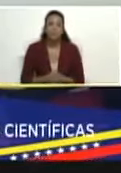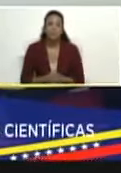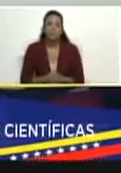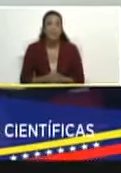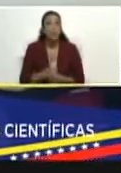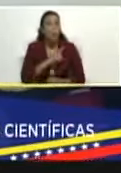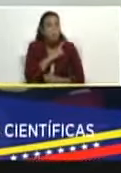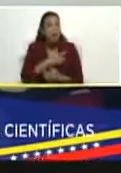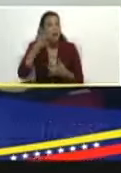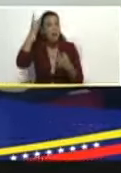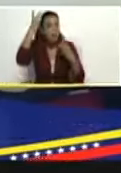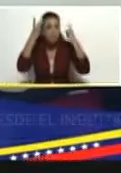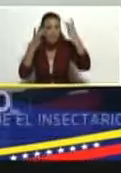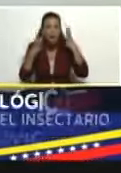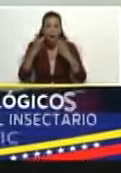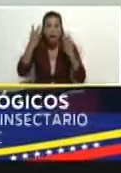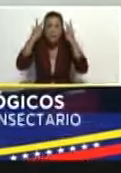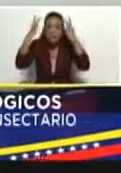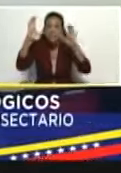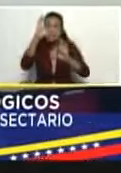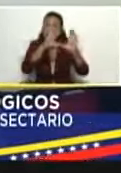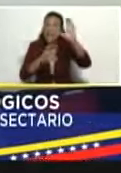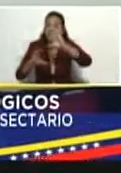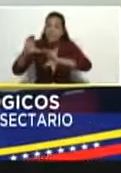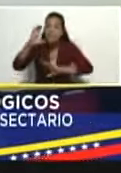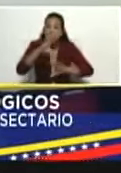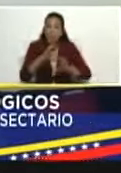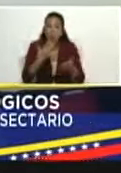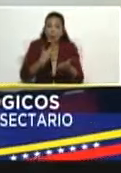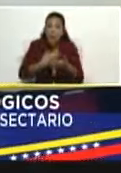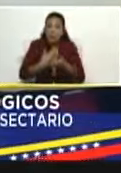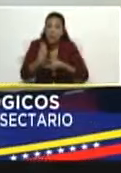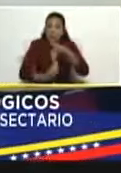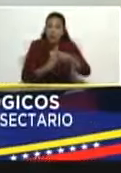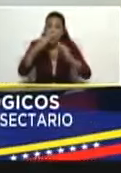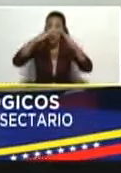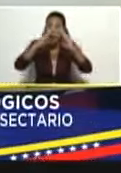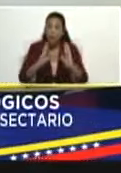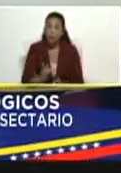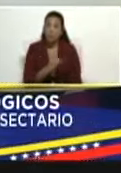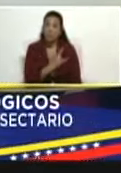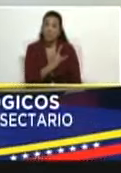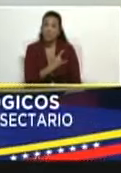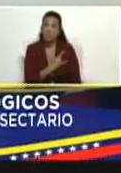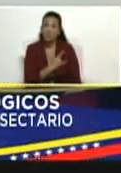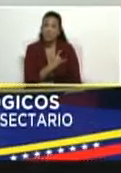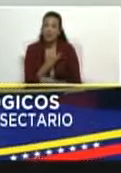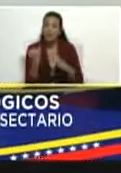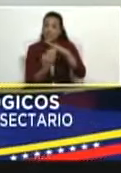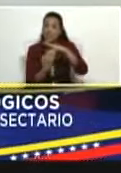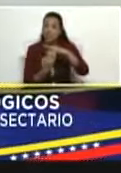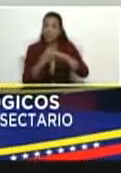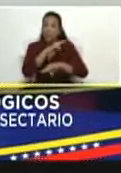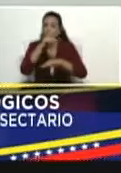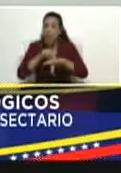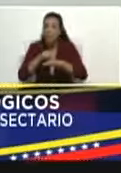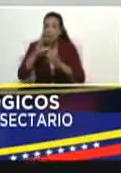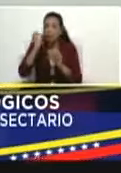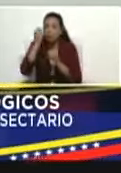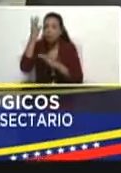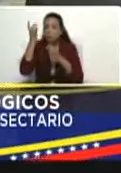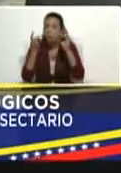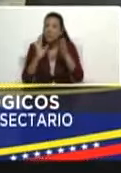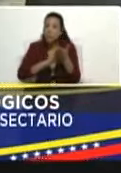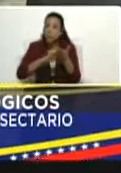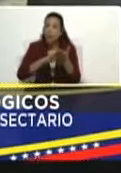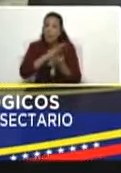nuestro poder creativo y un producto hecho en casa por nuestras universidades para solucionar el problema